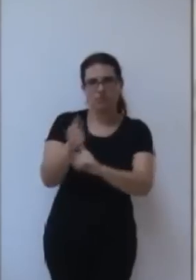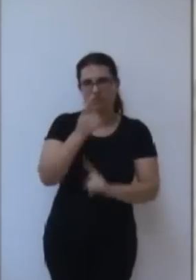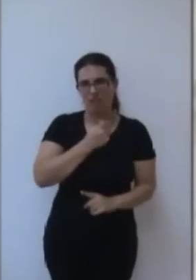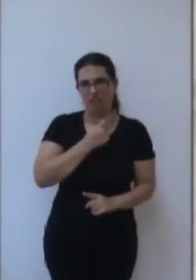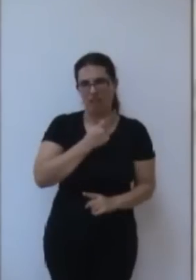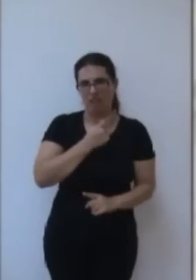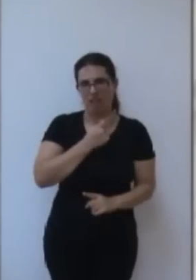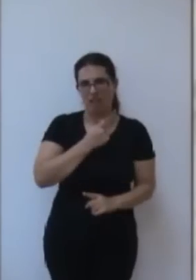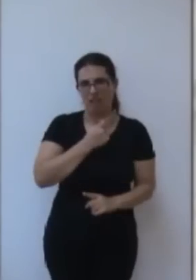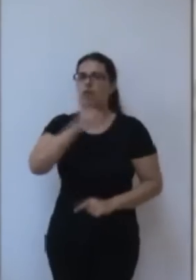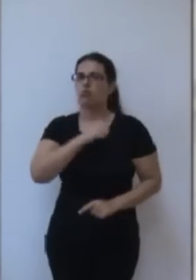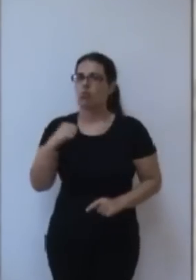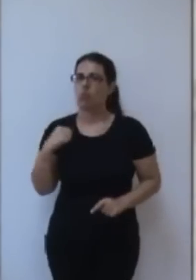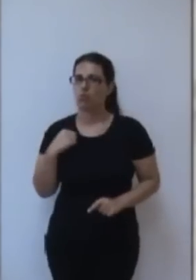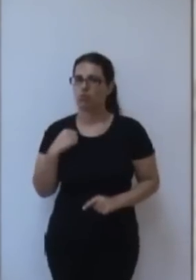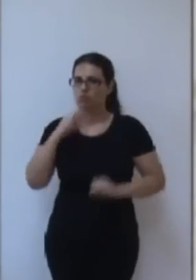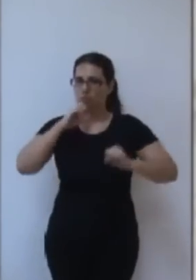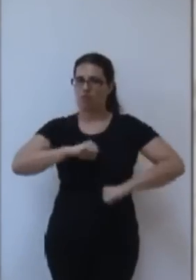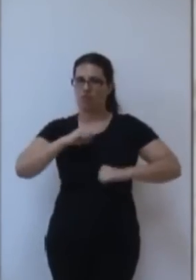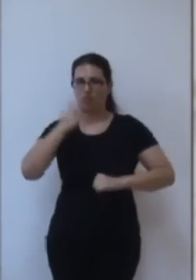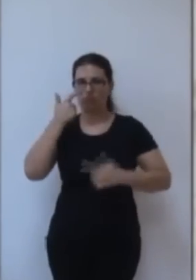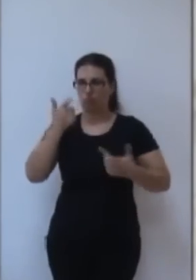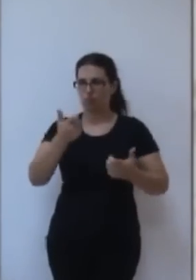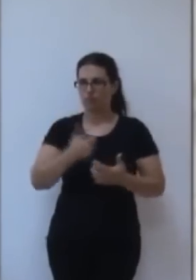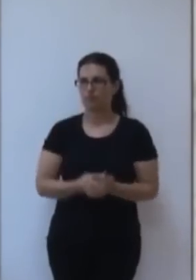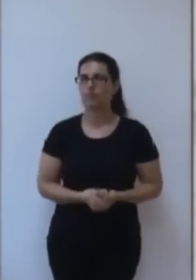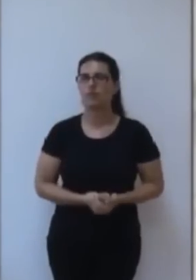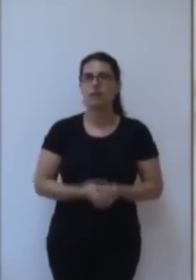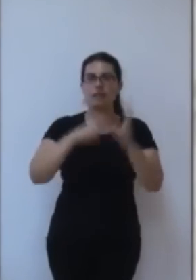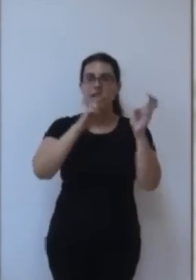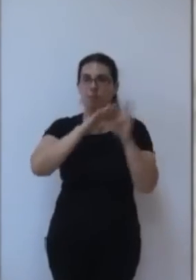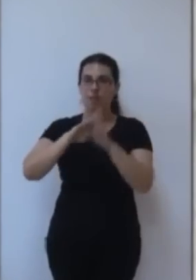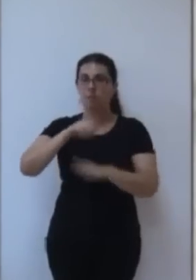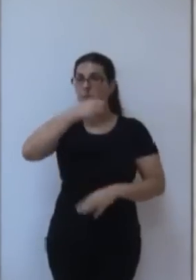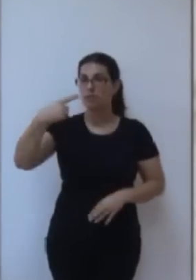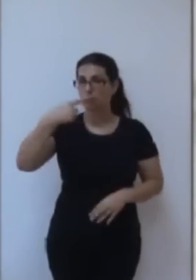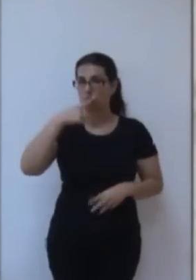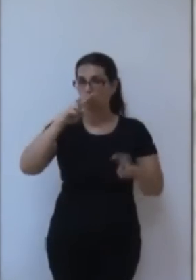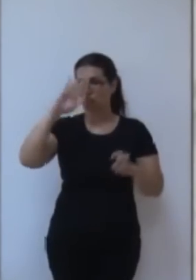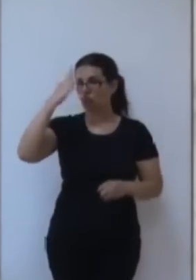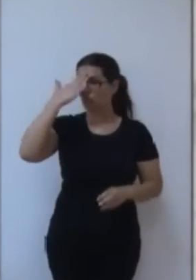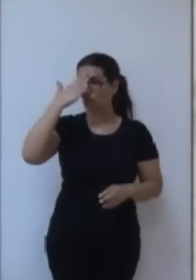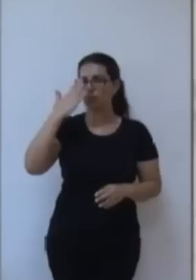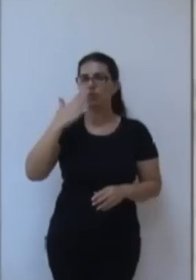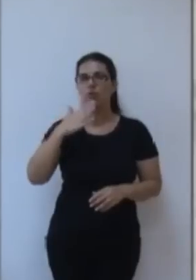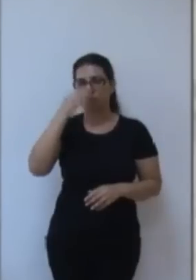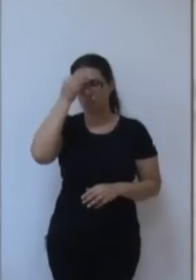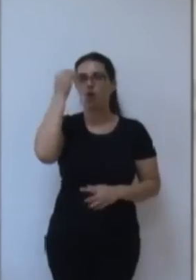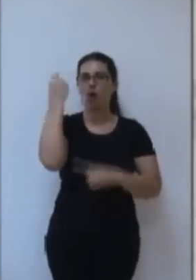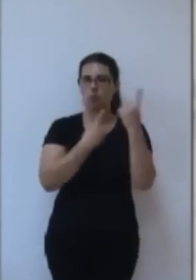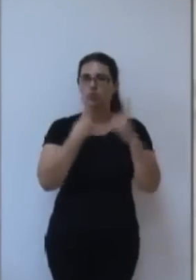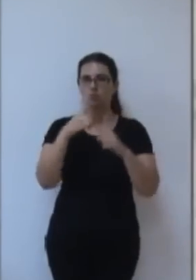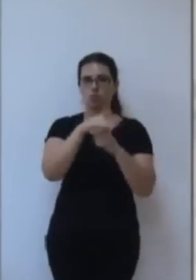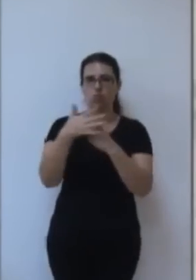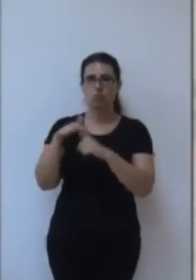de los mayores, que era a los que hace referencia. En el caso de los pisos tutelados, pues yo creo que hay casos en los que se